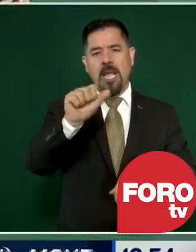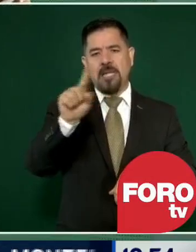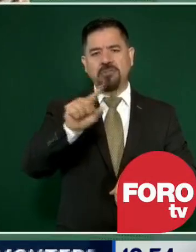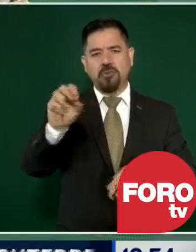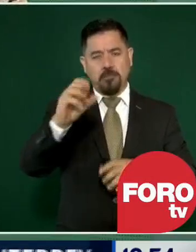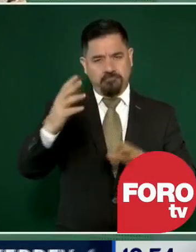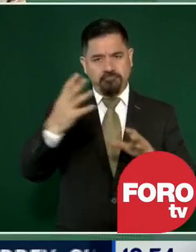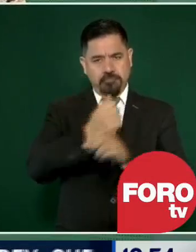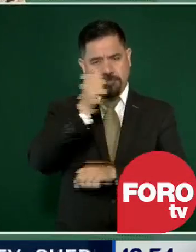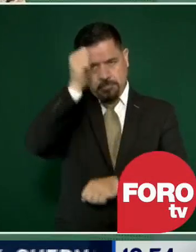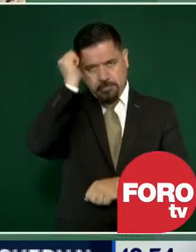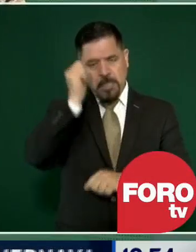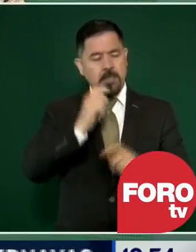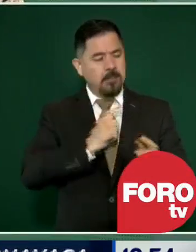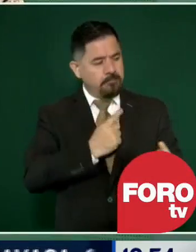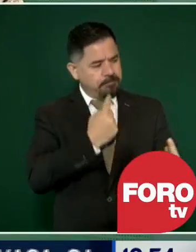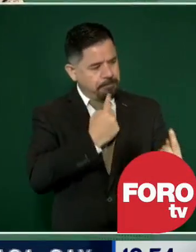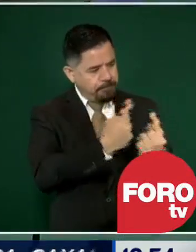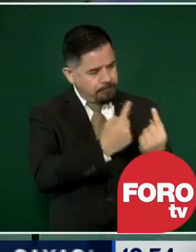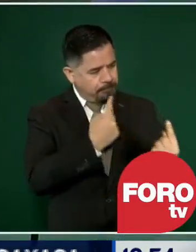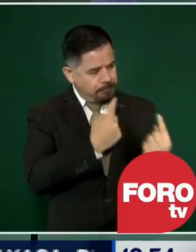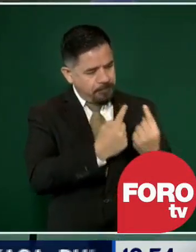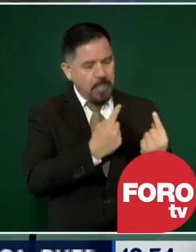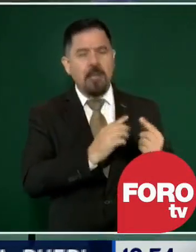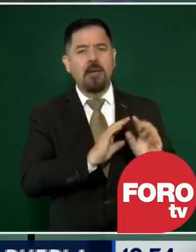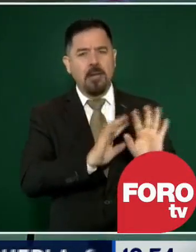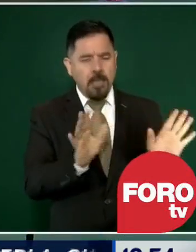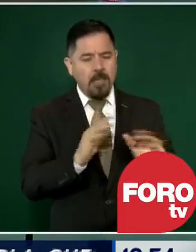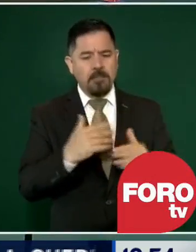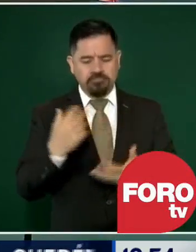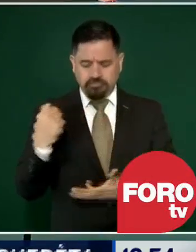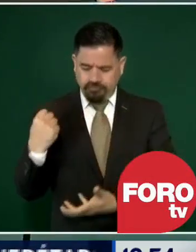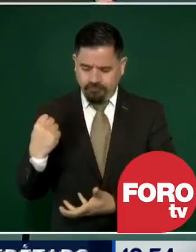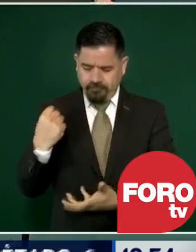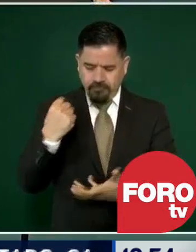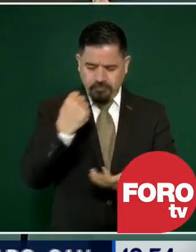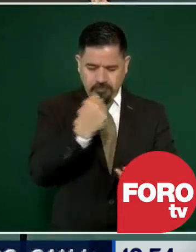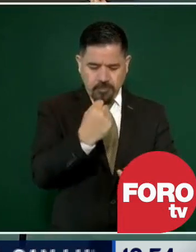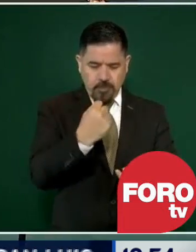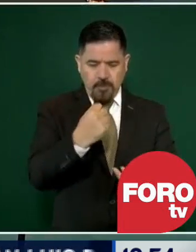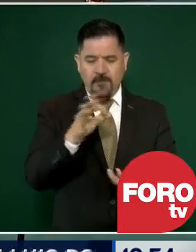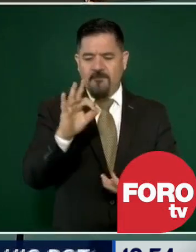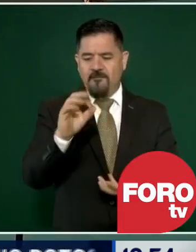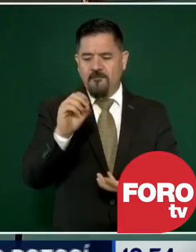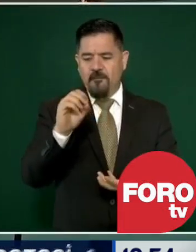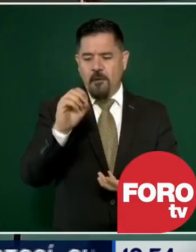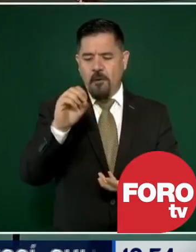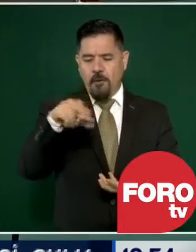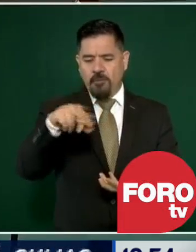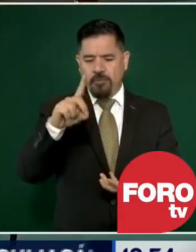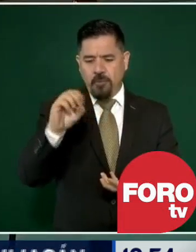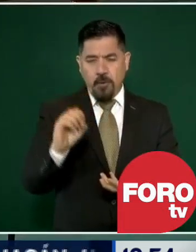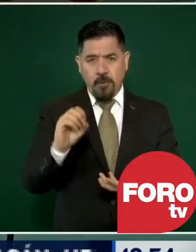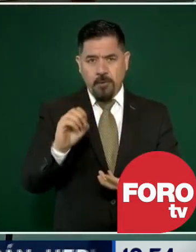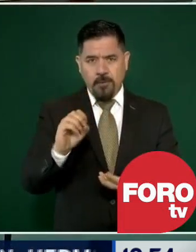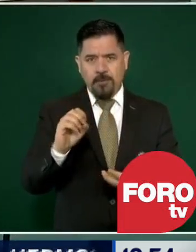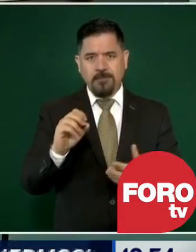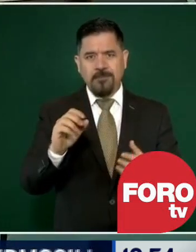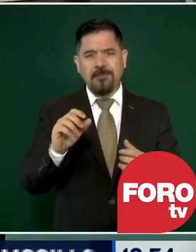Vamos a destinar una cantidad considerable del fondo de aduanas. Es un